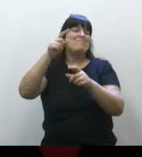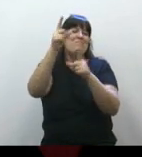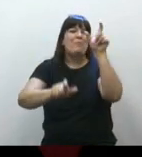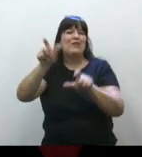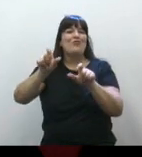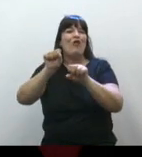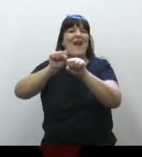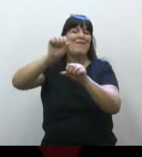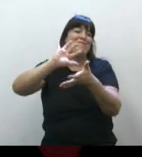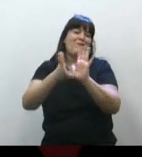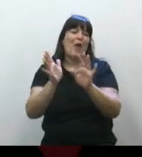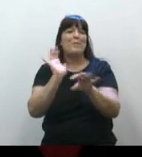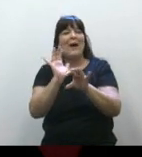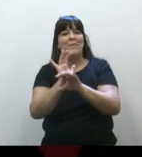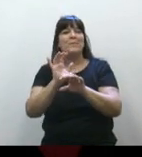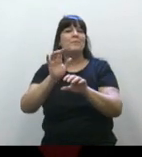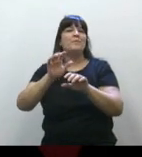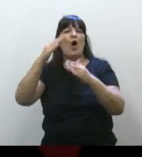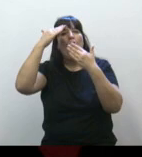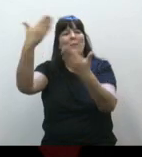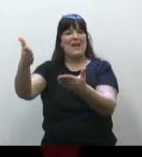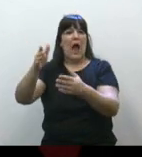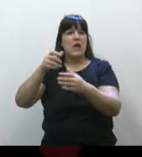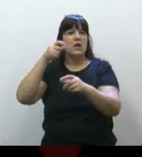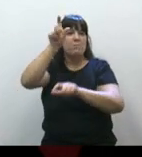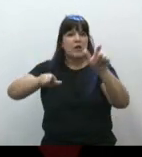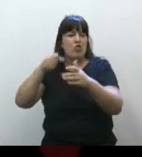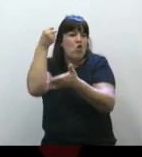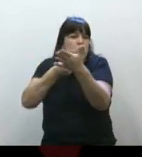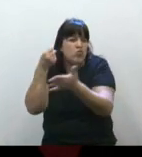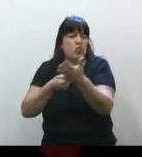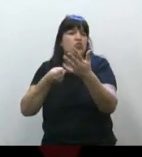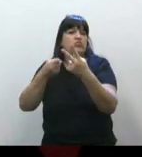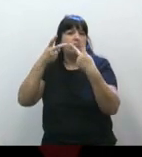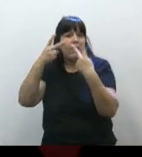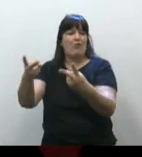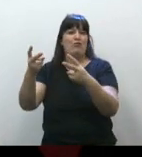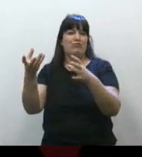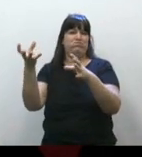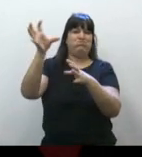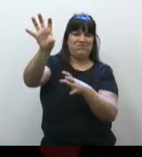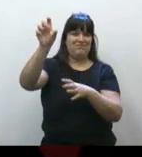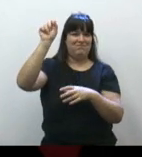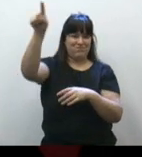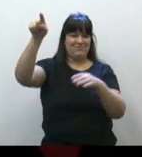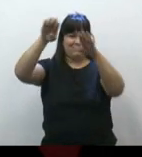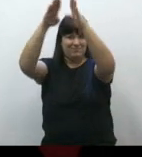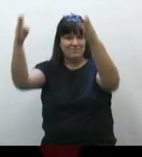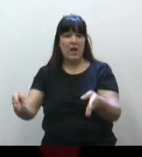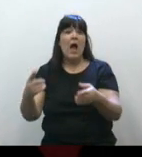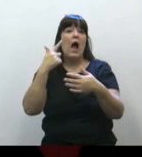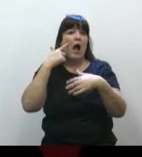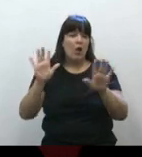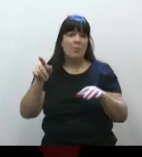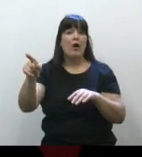reconocida en la historia de francia como una mujer de trascendencia histórica importante tal vez será en lugar del presidente